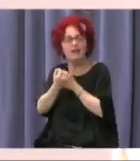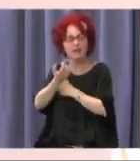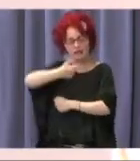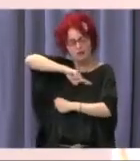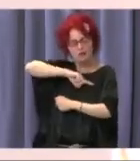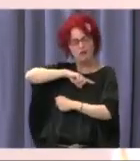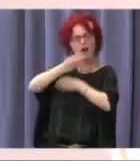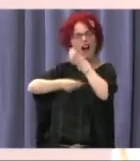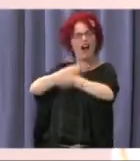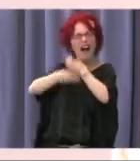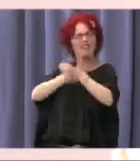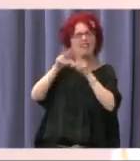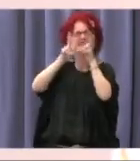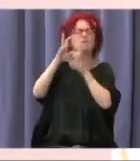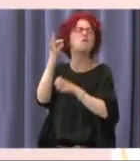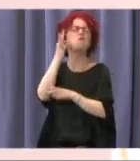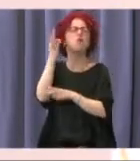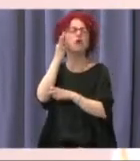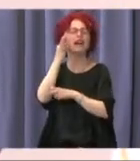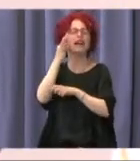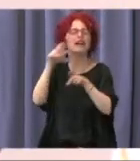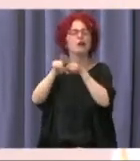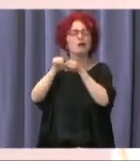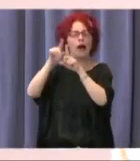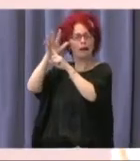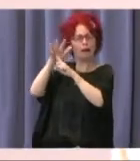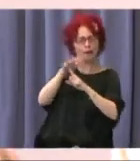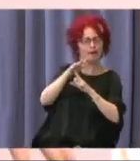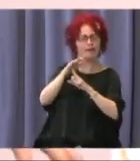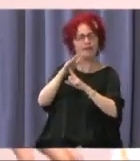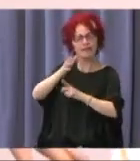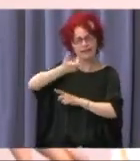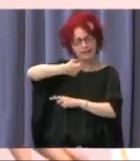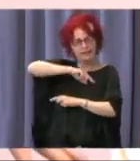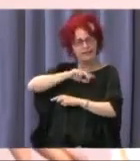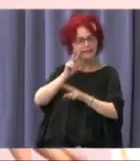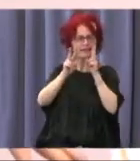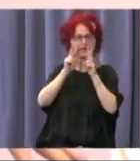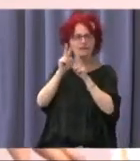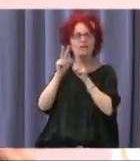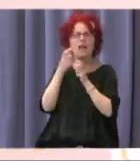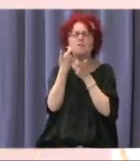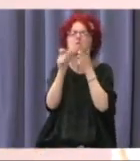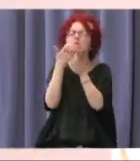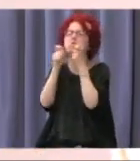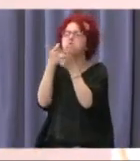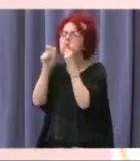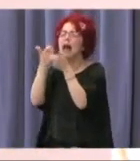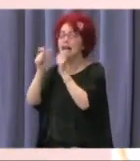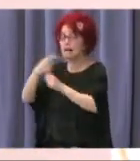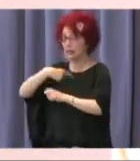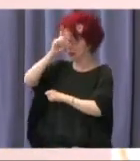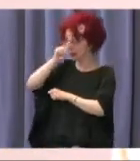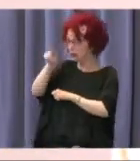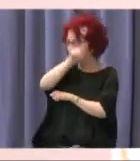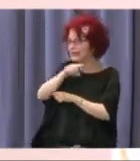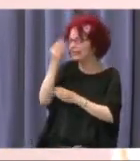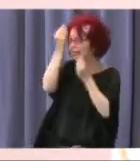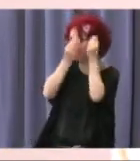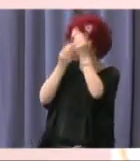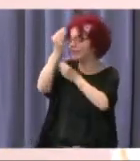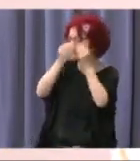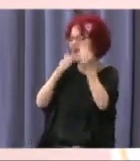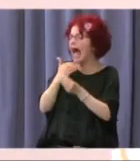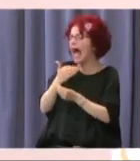queda lo femenino. Si nos vamos a los insultos, vamos a encontrar lo mismo. No sé si la habéis pensado alguna vez, pero